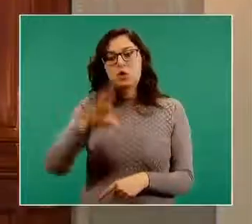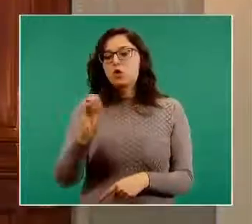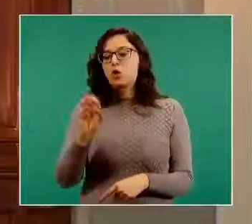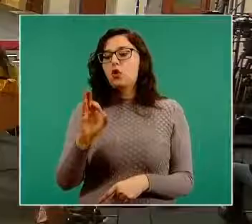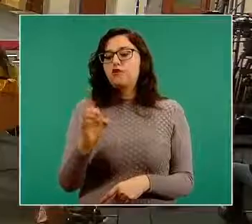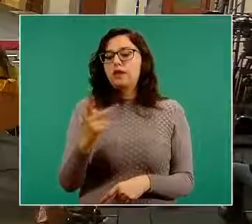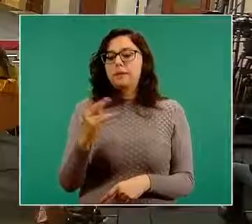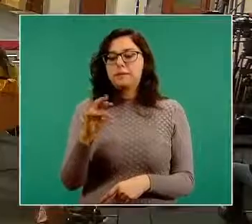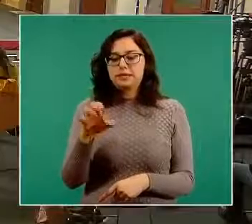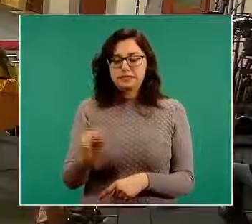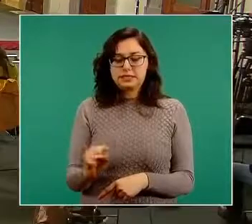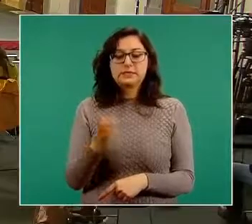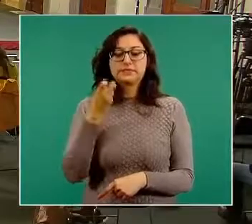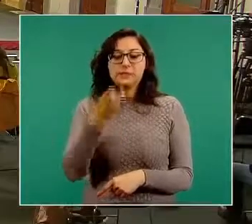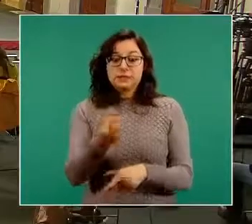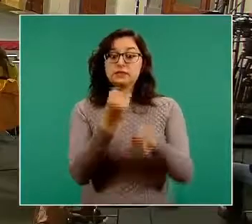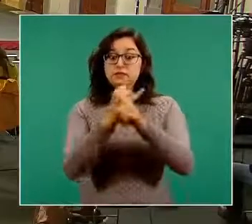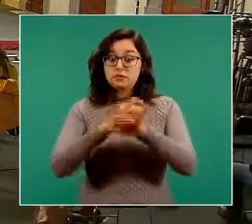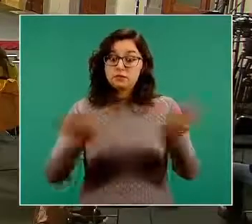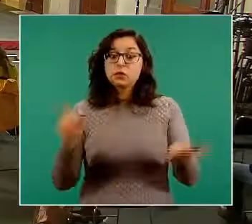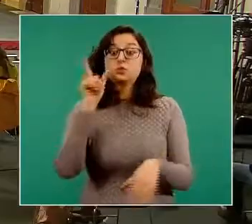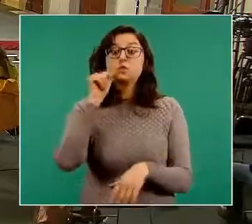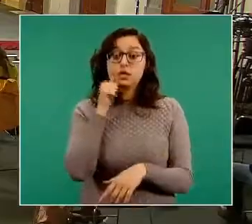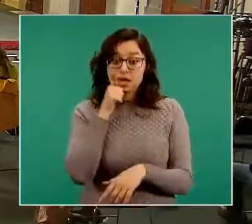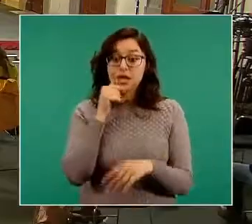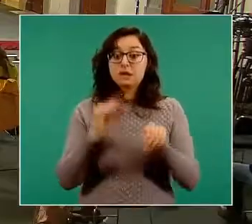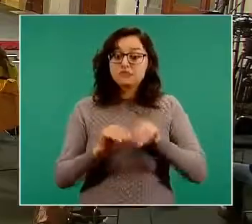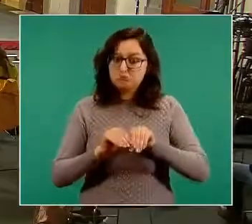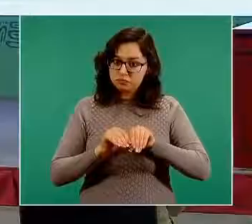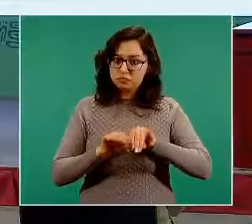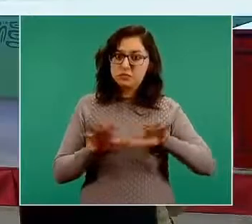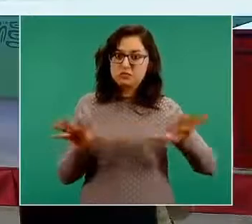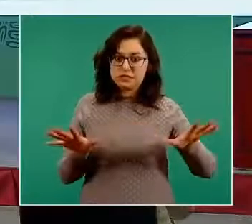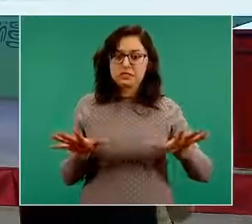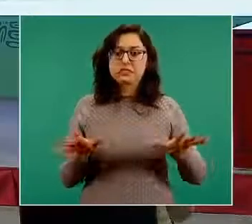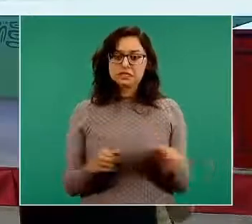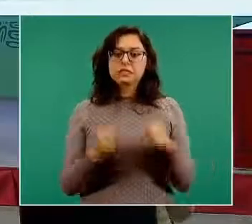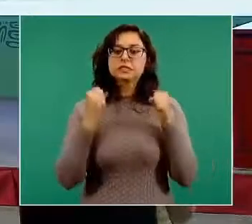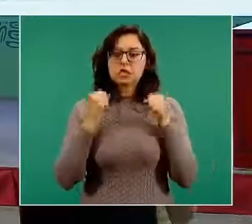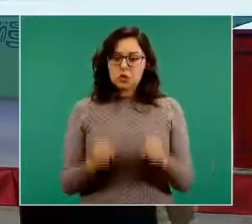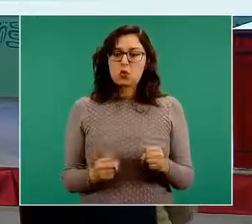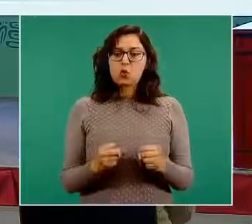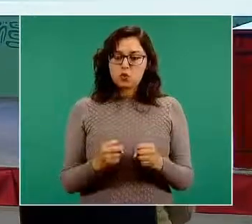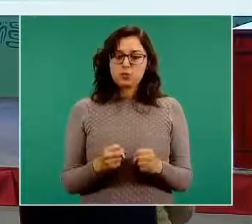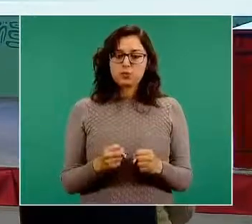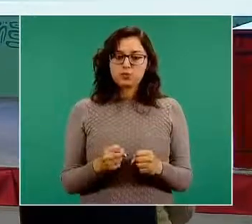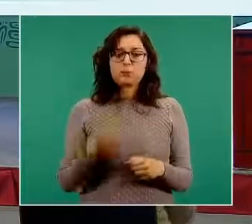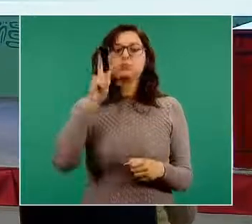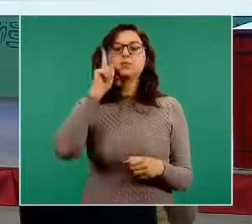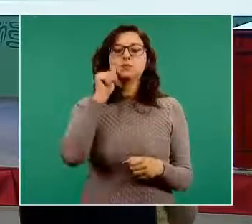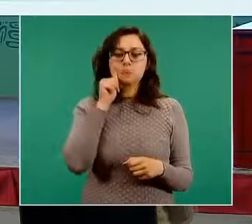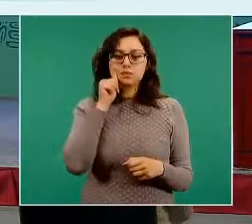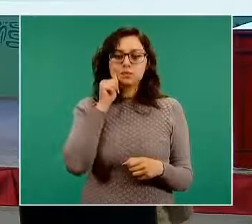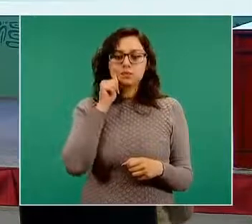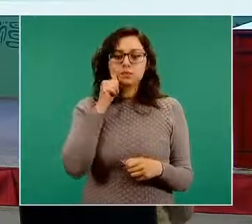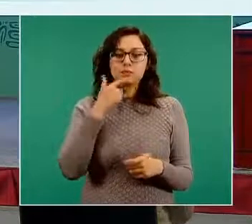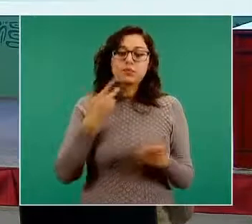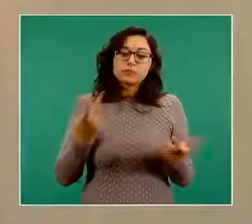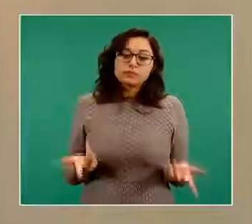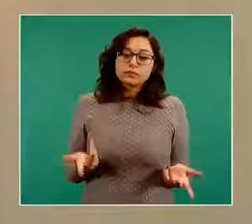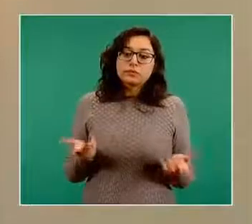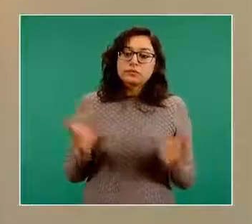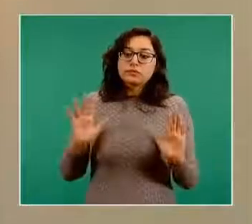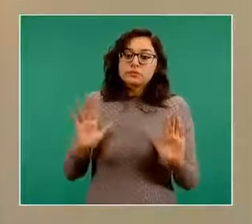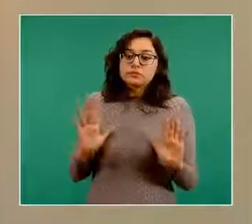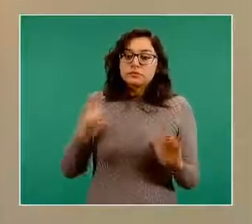Entonces, estén pendientes de este elemento porque será comentado mañana. Insisto, mañana no será comentado, a menos que tengamos